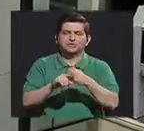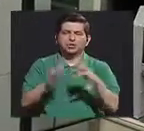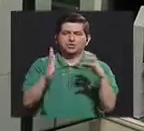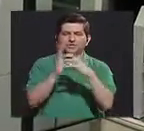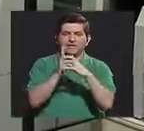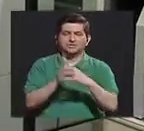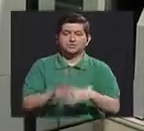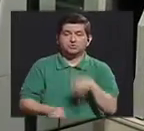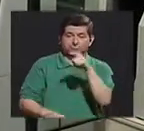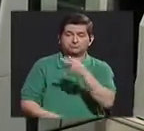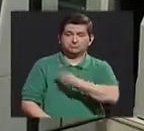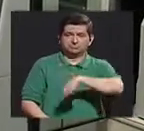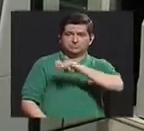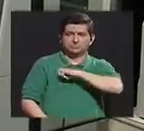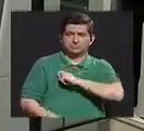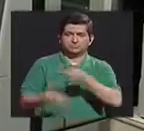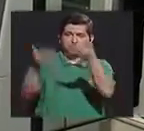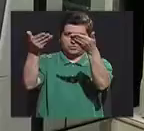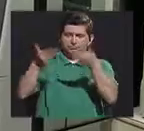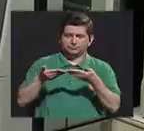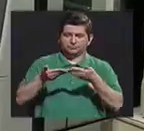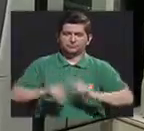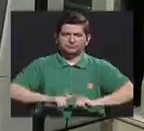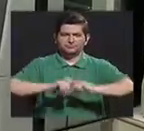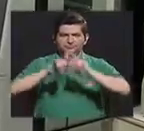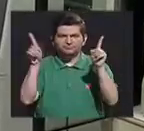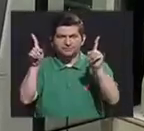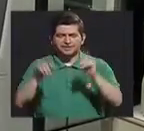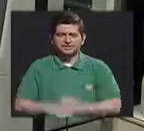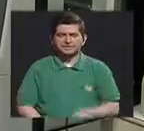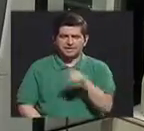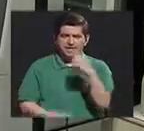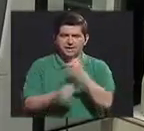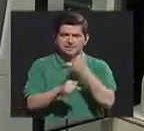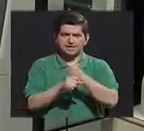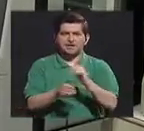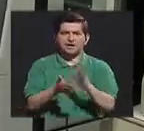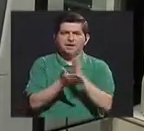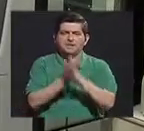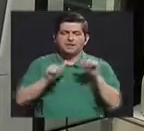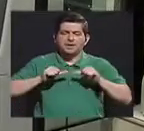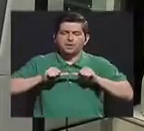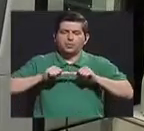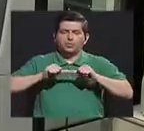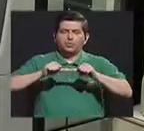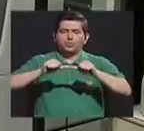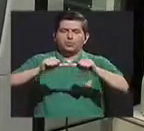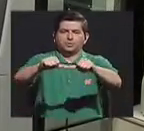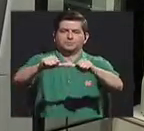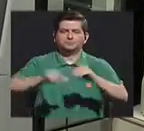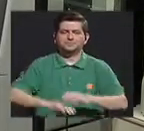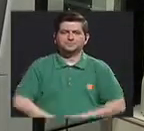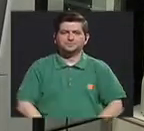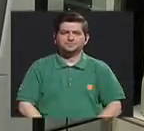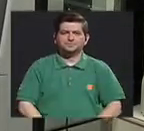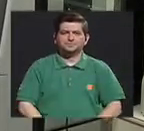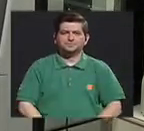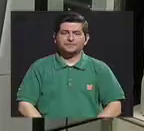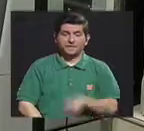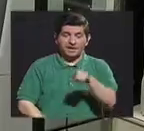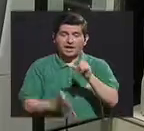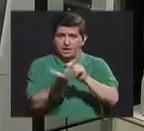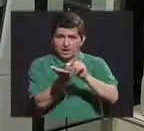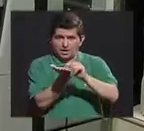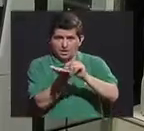estrella de españa la diferencia es que está trabajado con papel continuo y